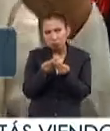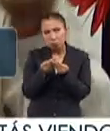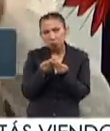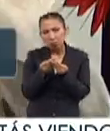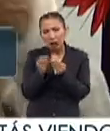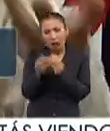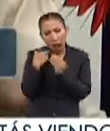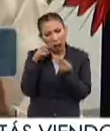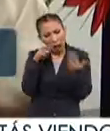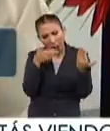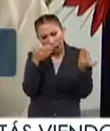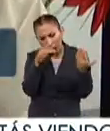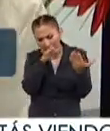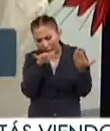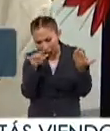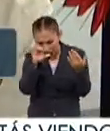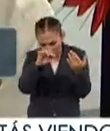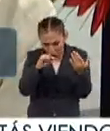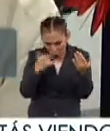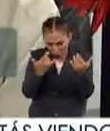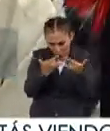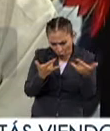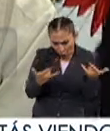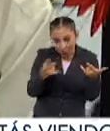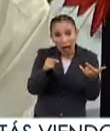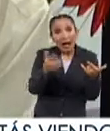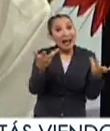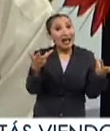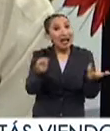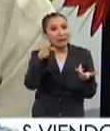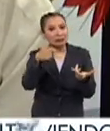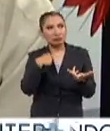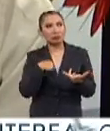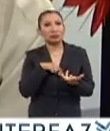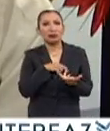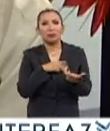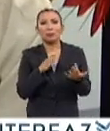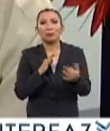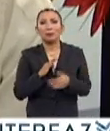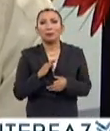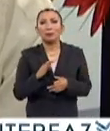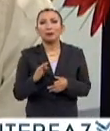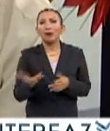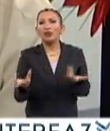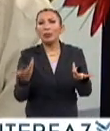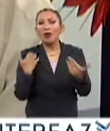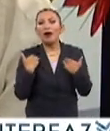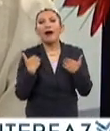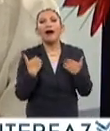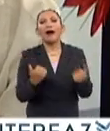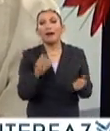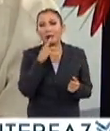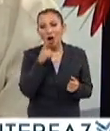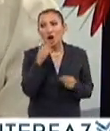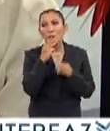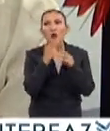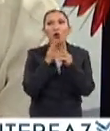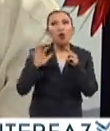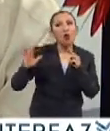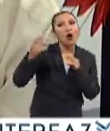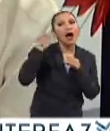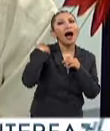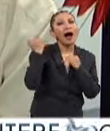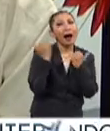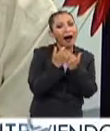y leer algunos de sus pasajes hace que uno pueda comprender mejor el mundo. En